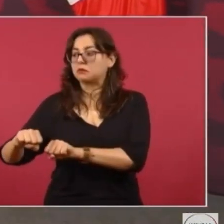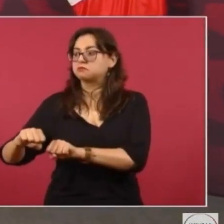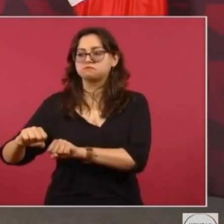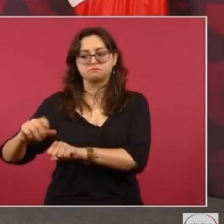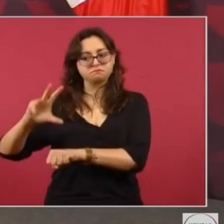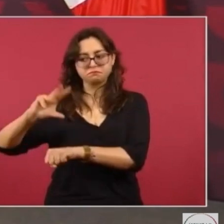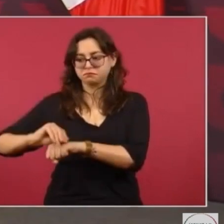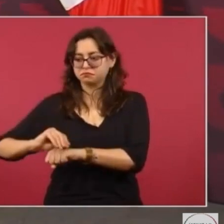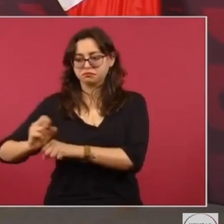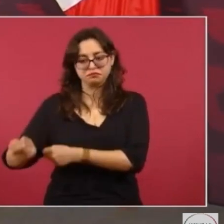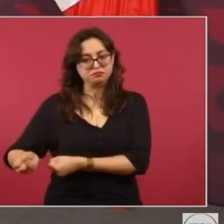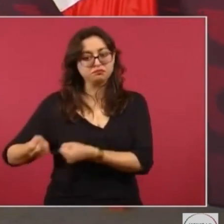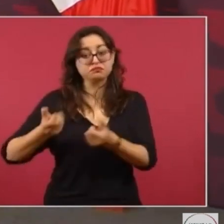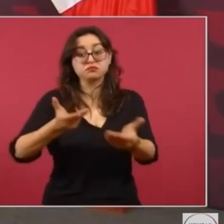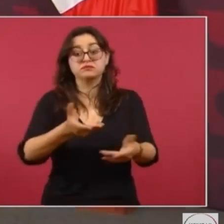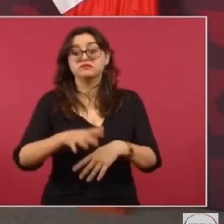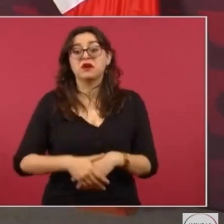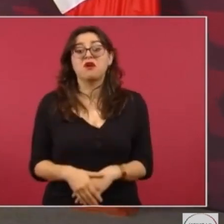Faltó el oficio